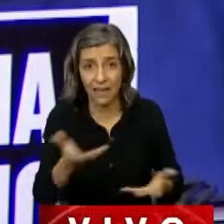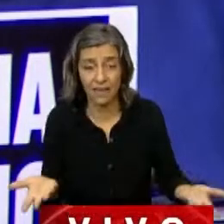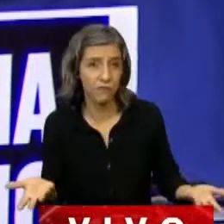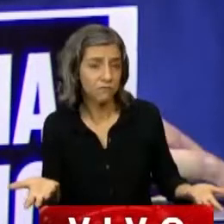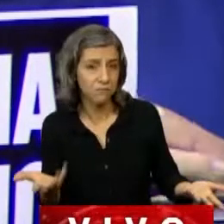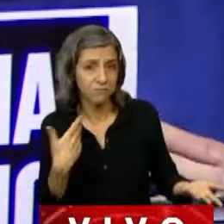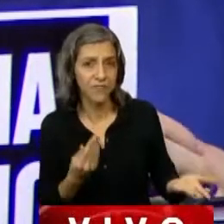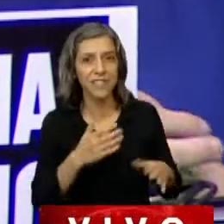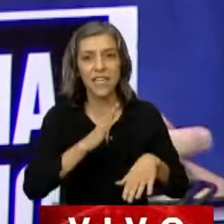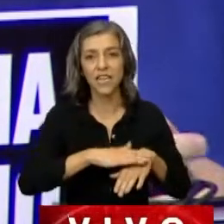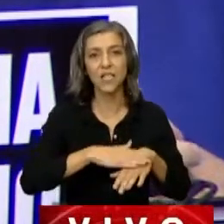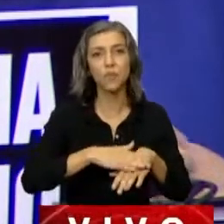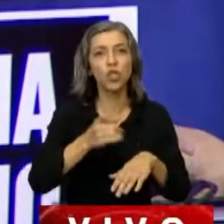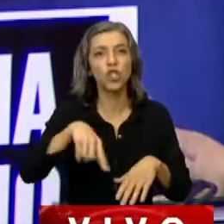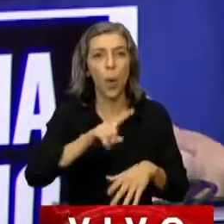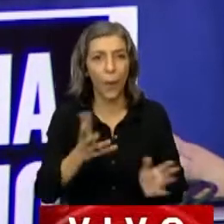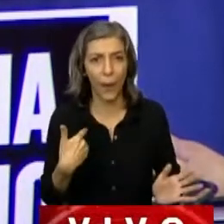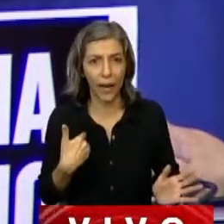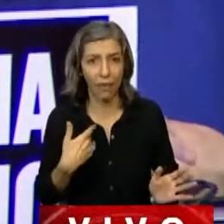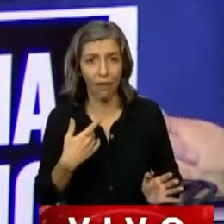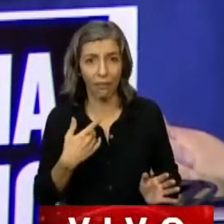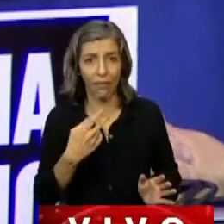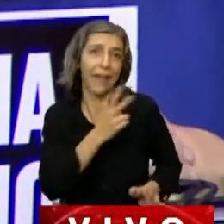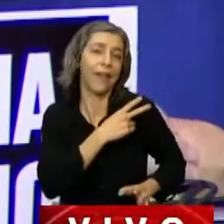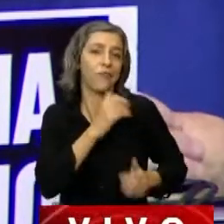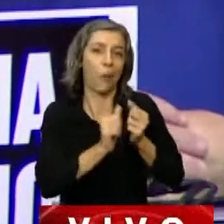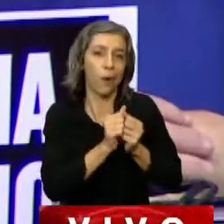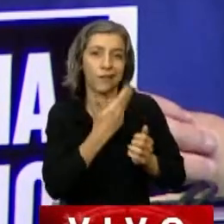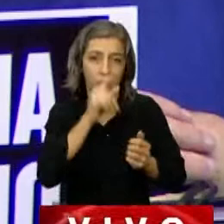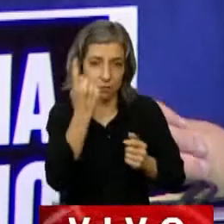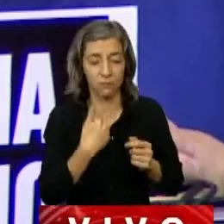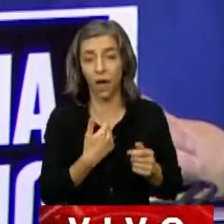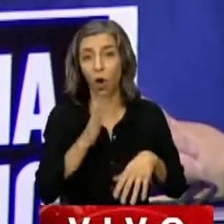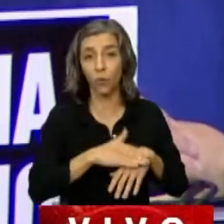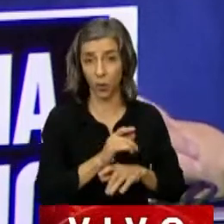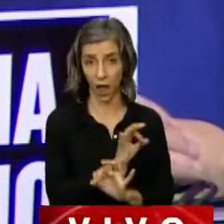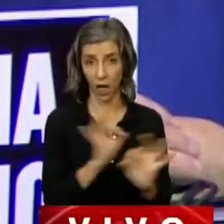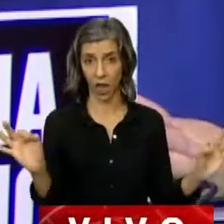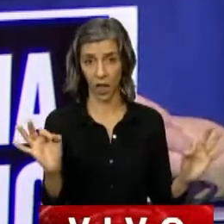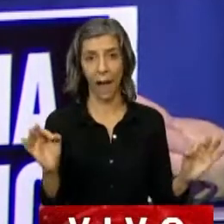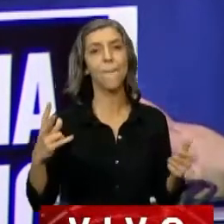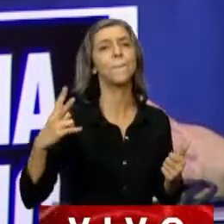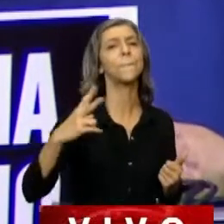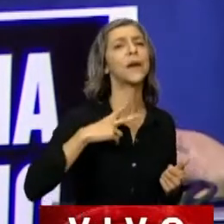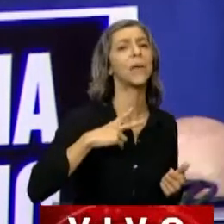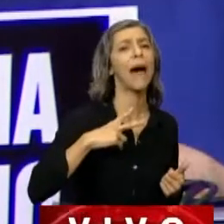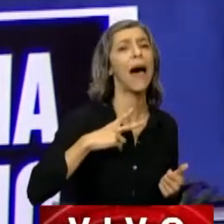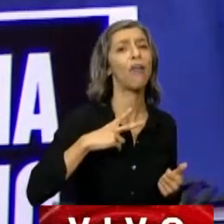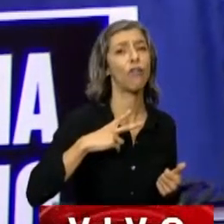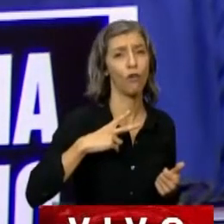trabajadores y trabajadoras, la patronal no la tiene. No solo las patronales privadas,